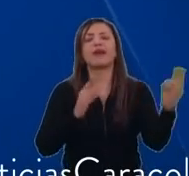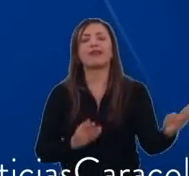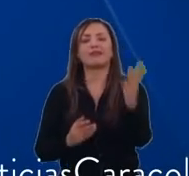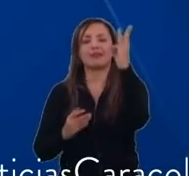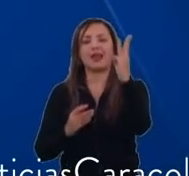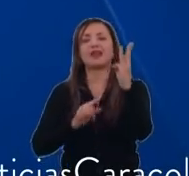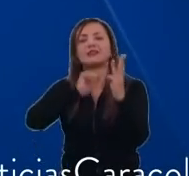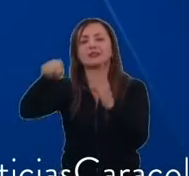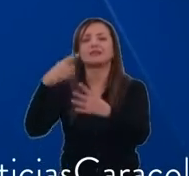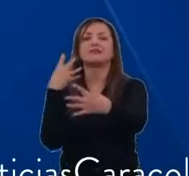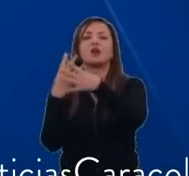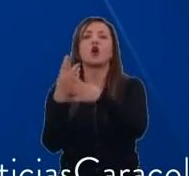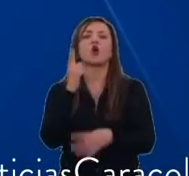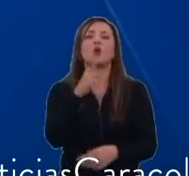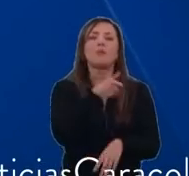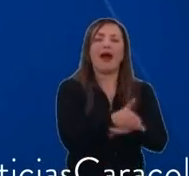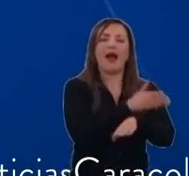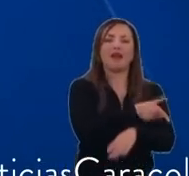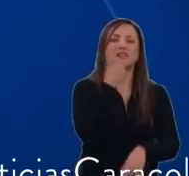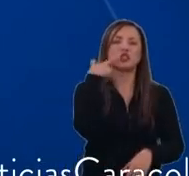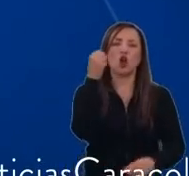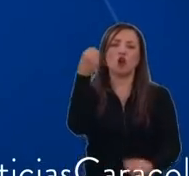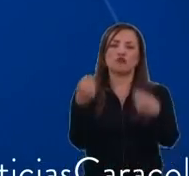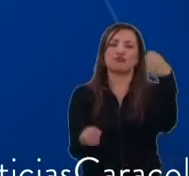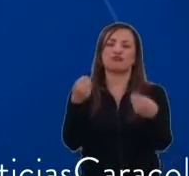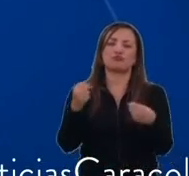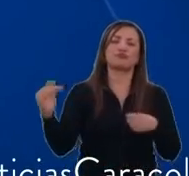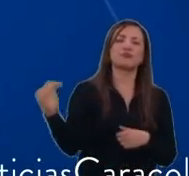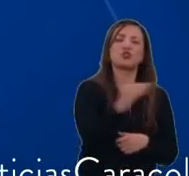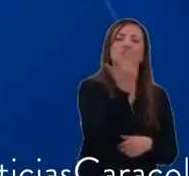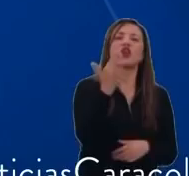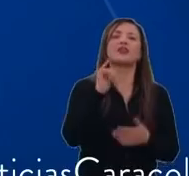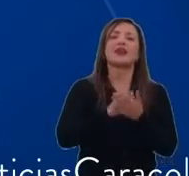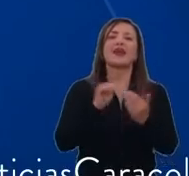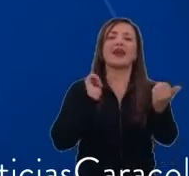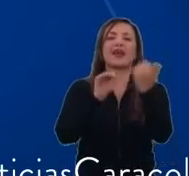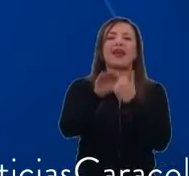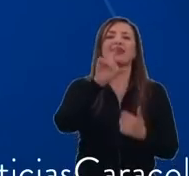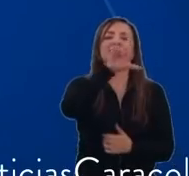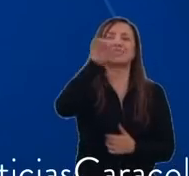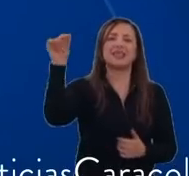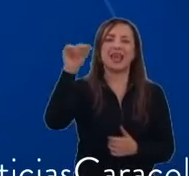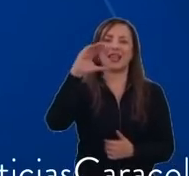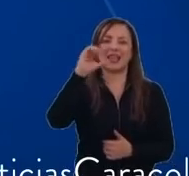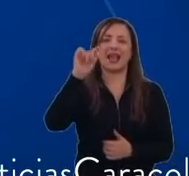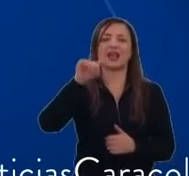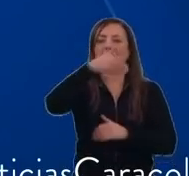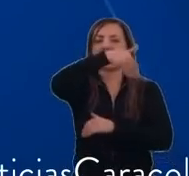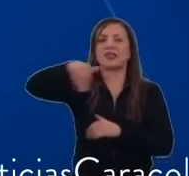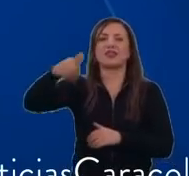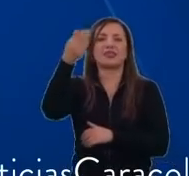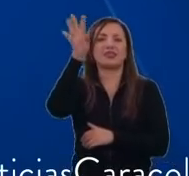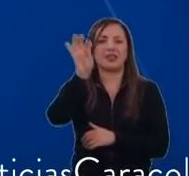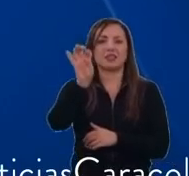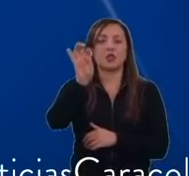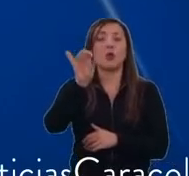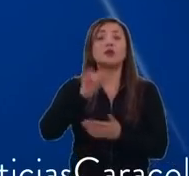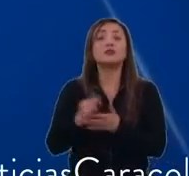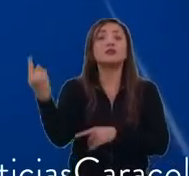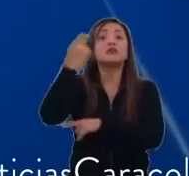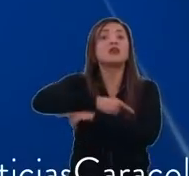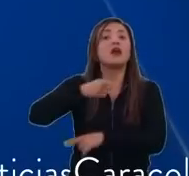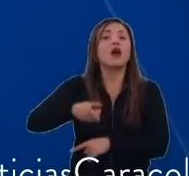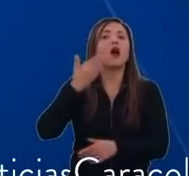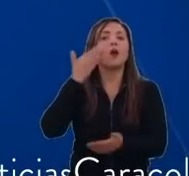a un ciudadano que se movilizaba en su vehículo por la calle 100 a la altura de la avenida 19. Los hechos ocurrieron el día 21